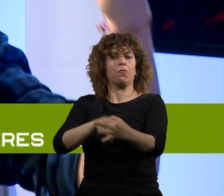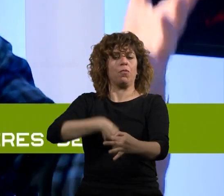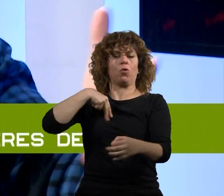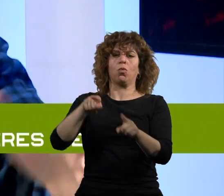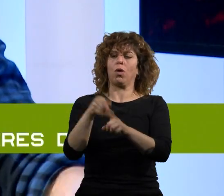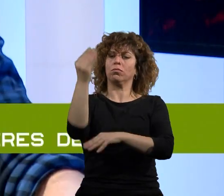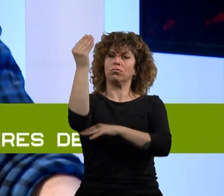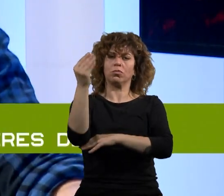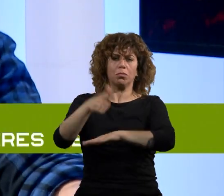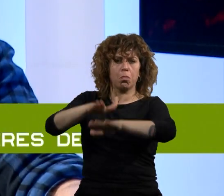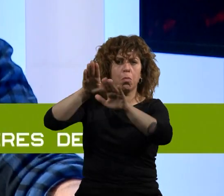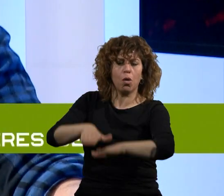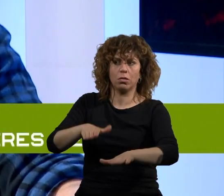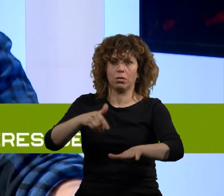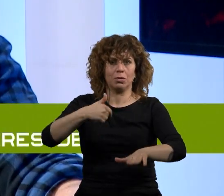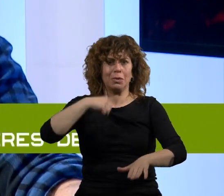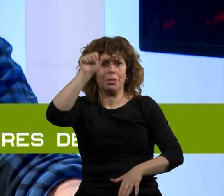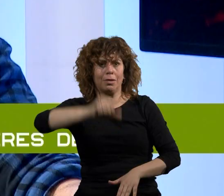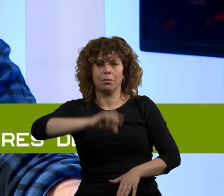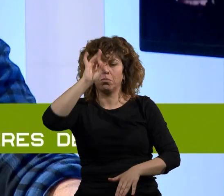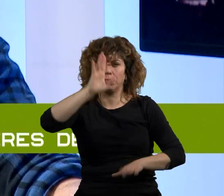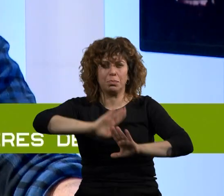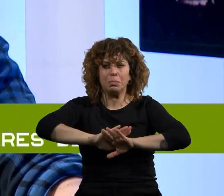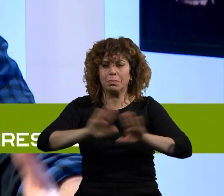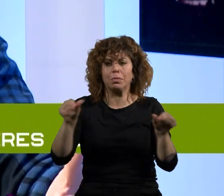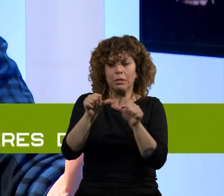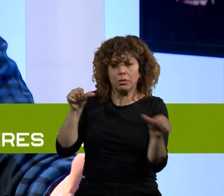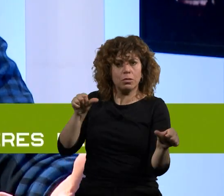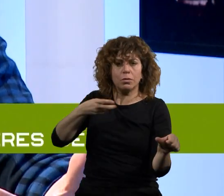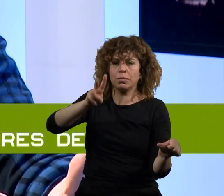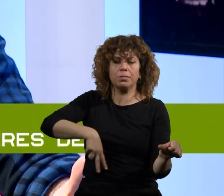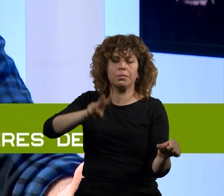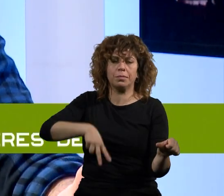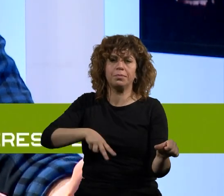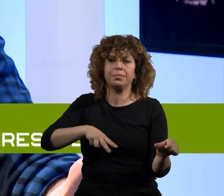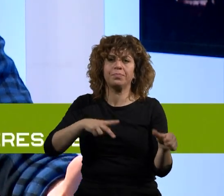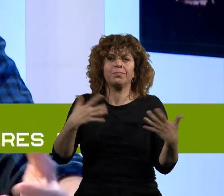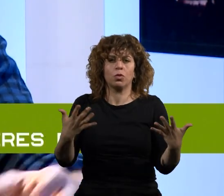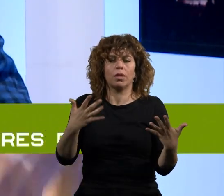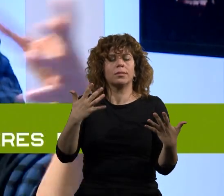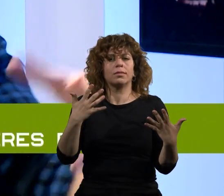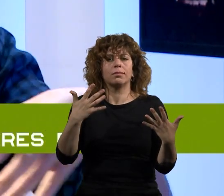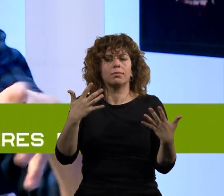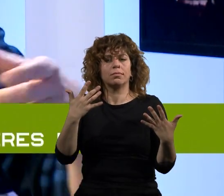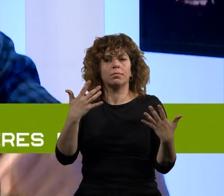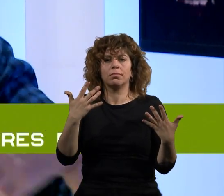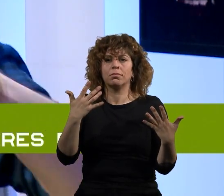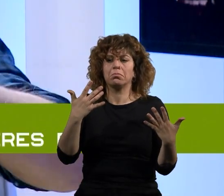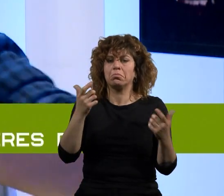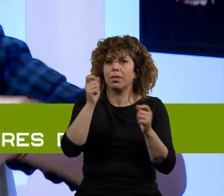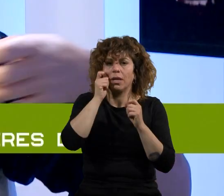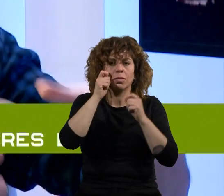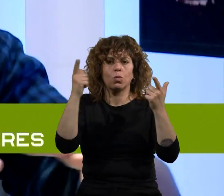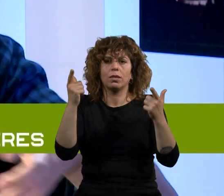como ensalzando su figura y tal. O sea, que yo me quedé alucinado porque nunca había visto ese tipo de vídeos, ¿no? Entonces te das cuenta de cómo, no sé quién es